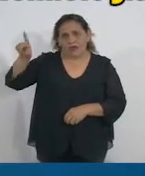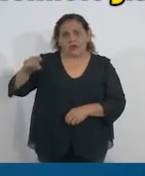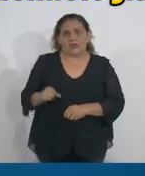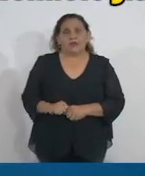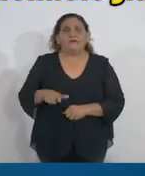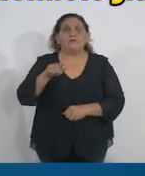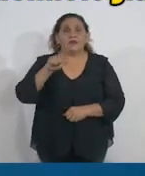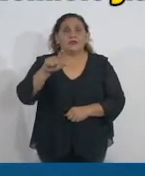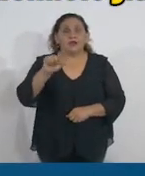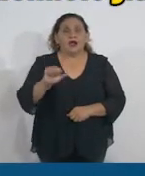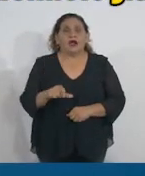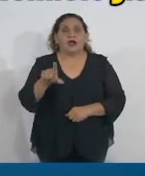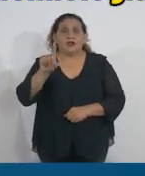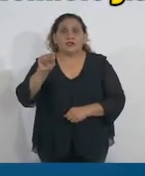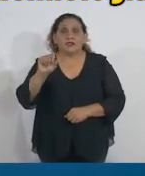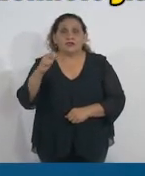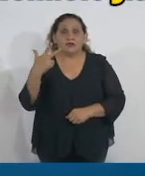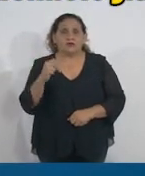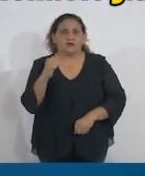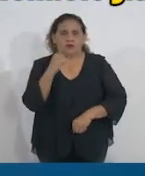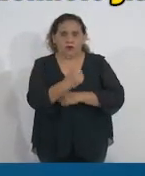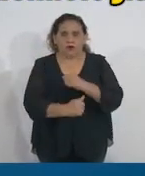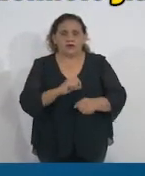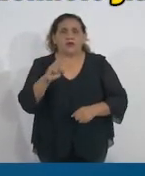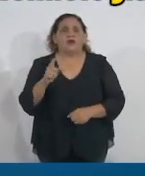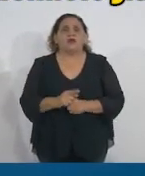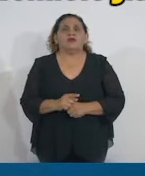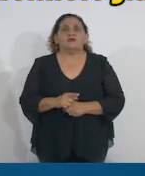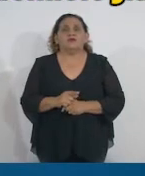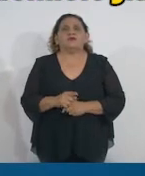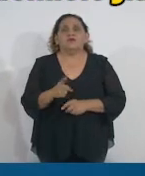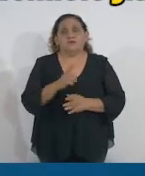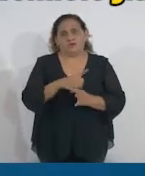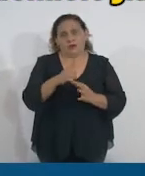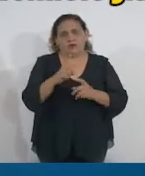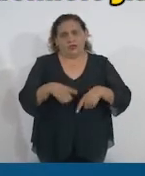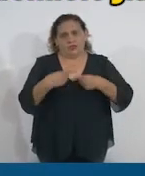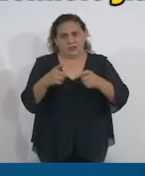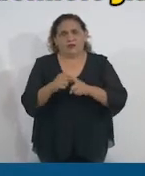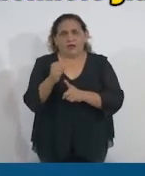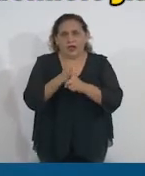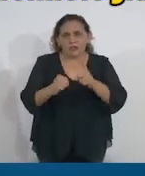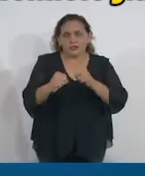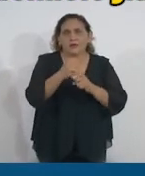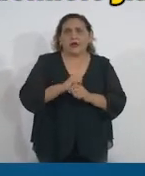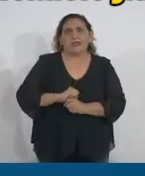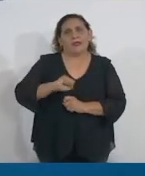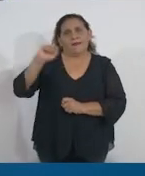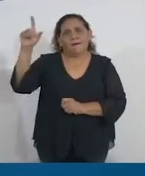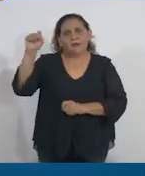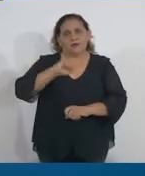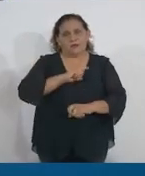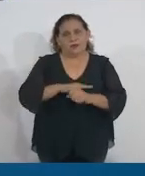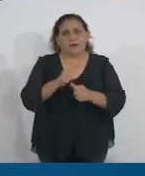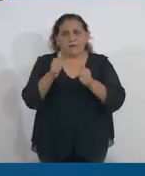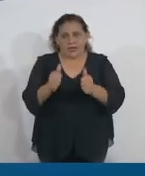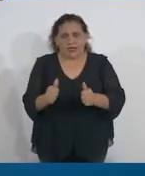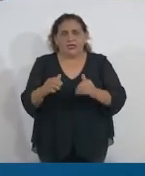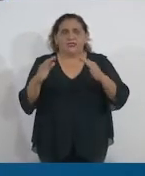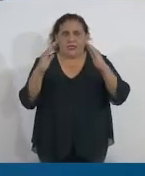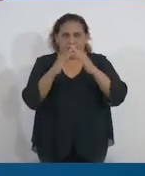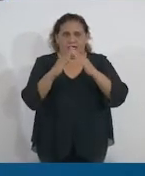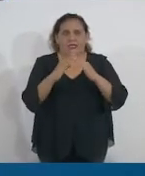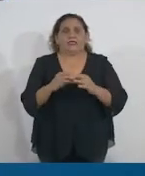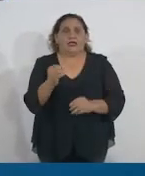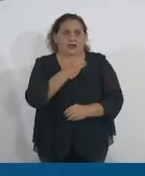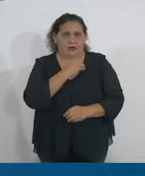es de 17 a 78 años. Estos datos ya fueron reportados al Sistema Nacional de Epidemiología. Quédense en casa y cumplan